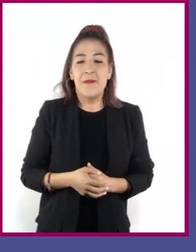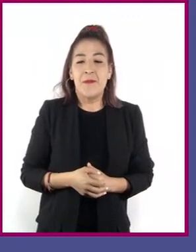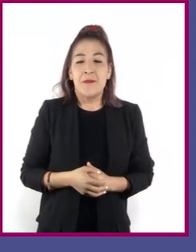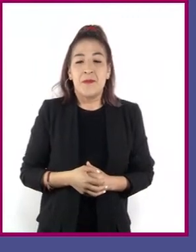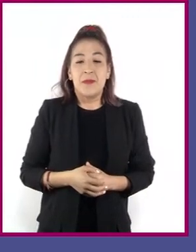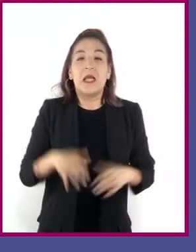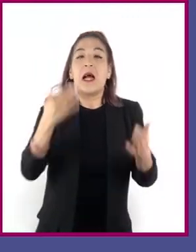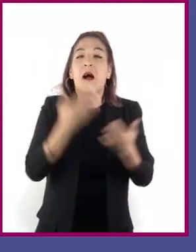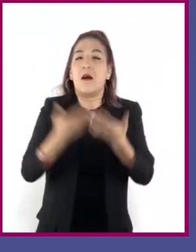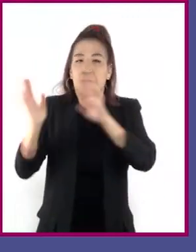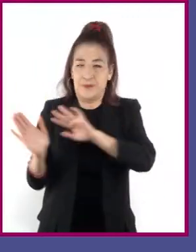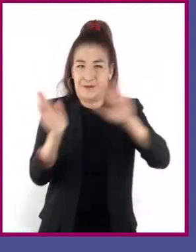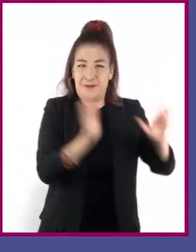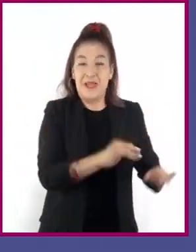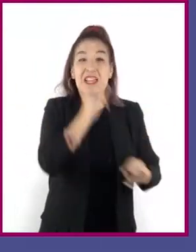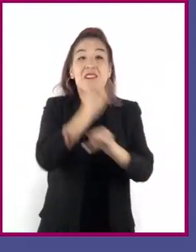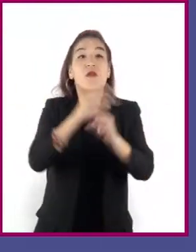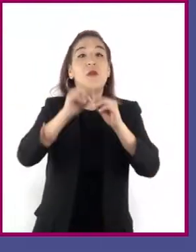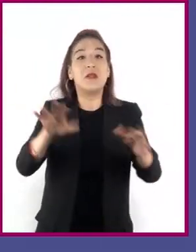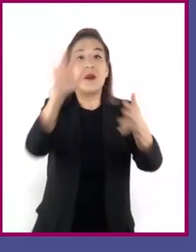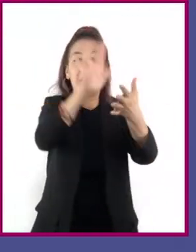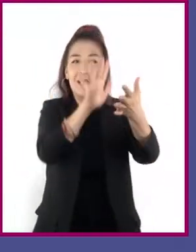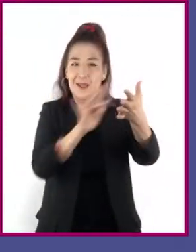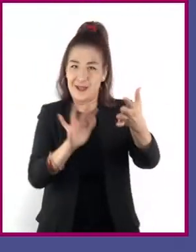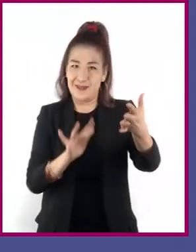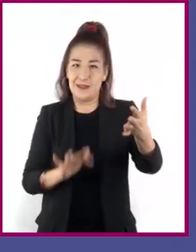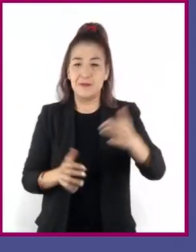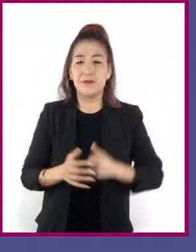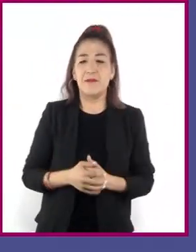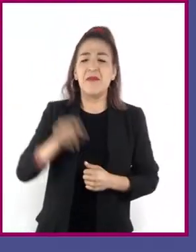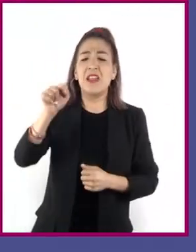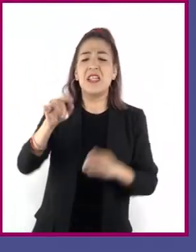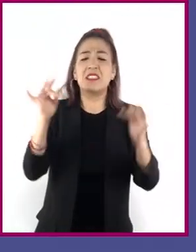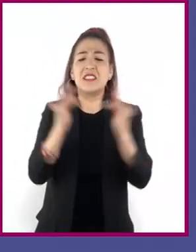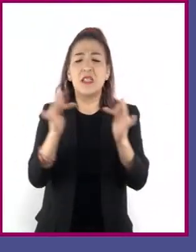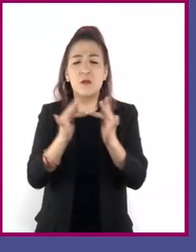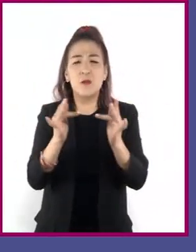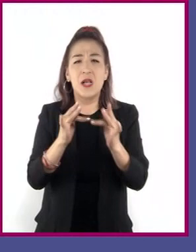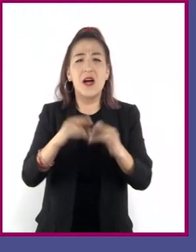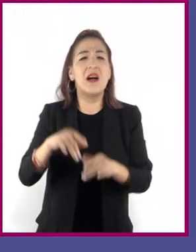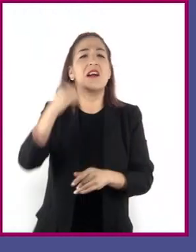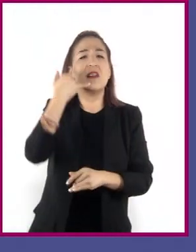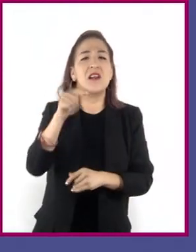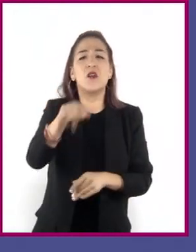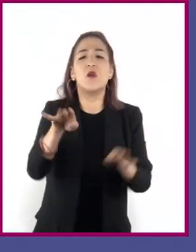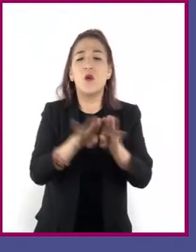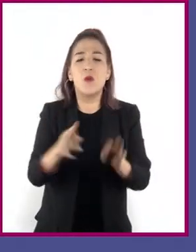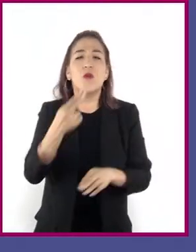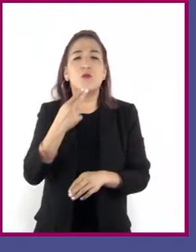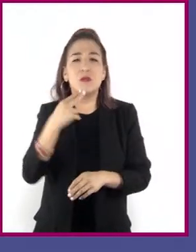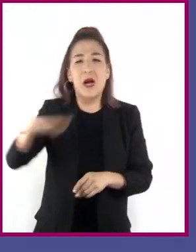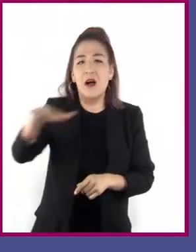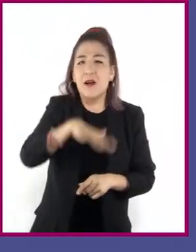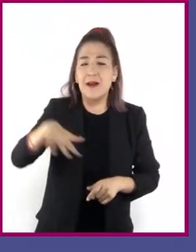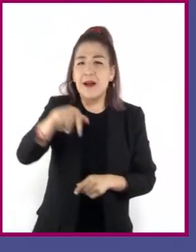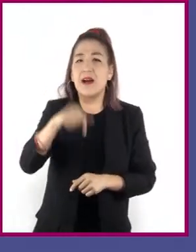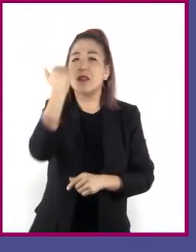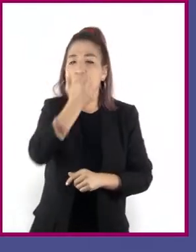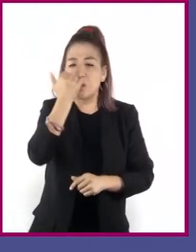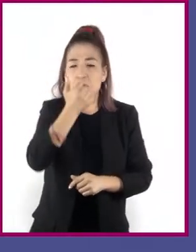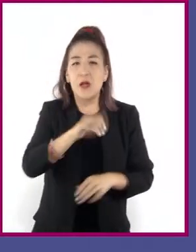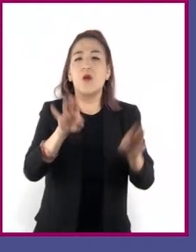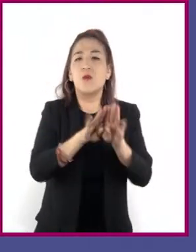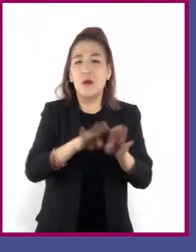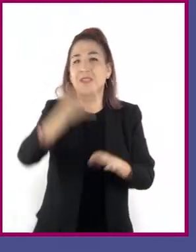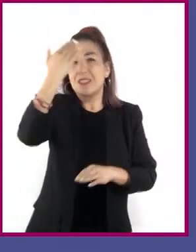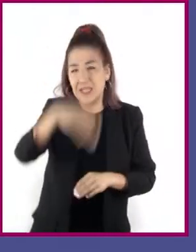ahora pasemos al texto aquí nos dice el celular una herramienta que los adolescentes en la actualidad hemos sabido utilizar de una manera